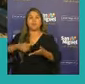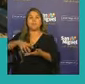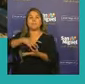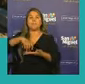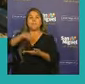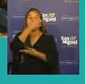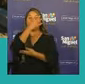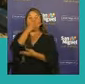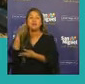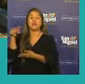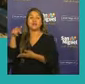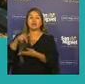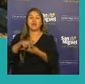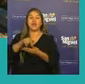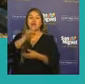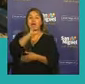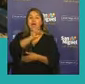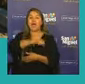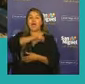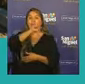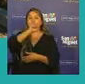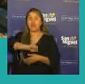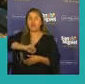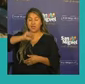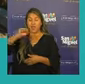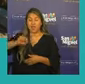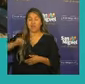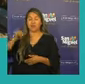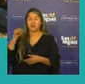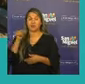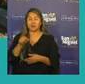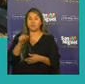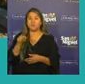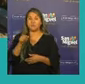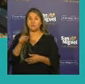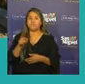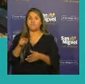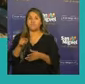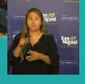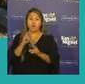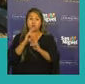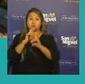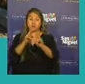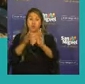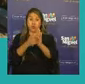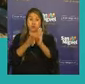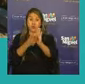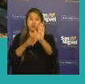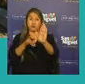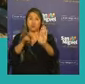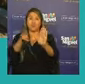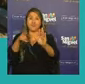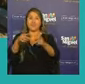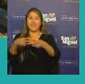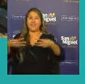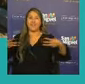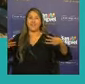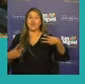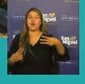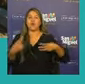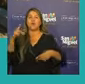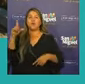los ejemplos más plausibles de esto y que ya le inauguramos el lunes pasado.